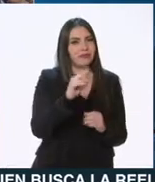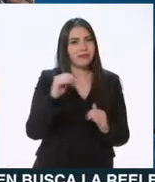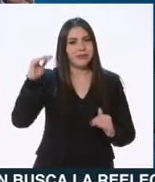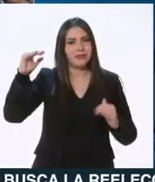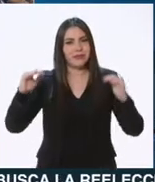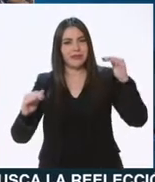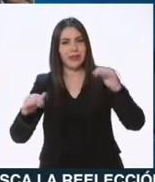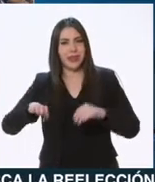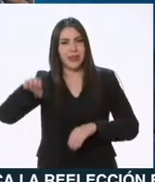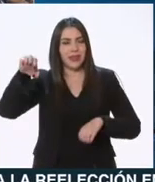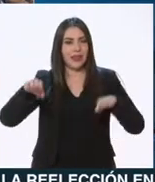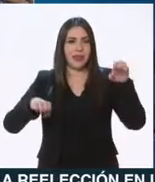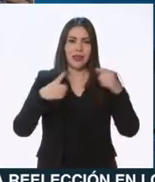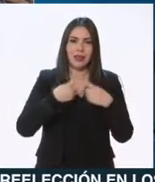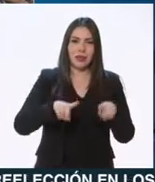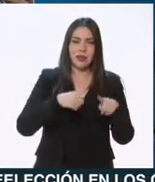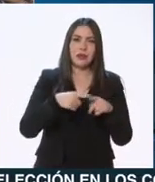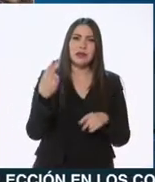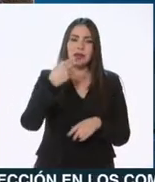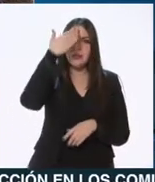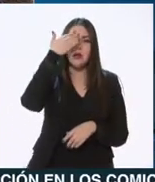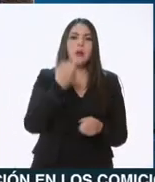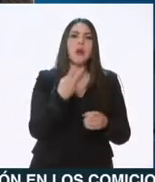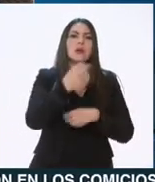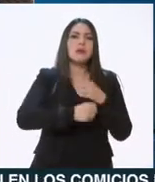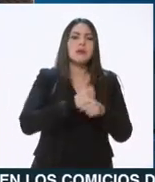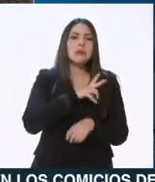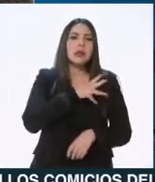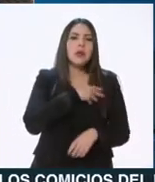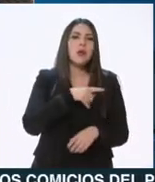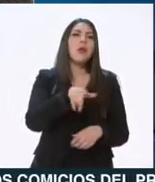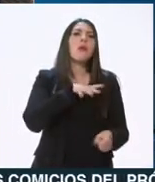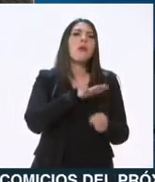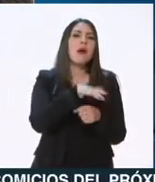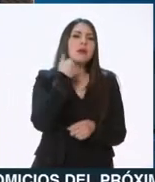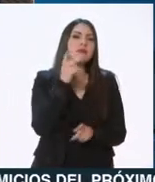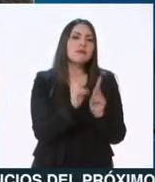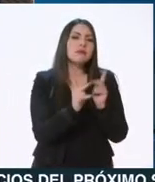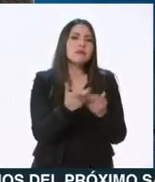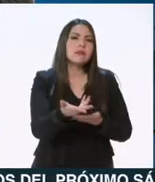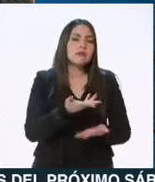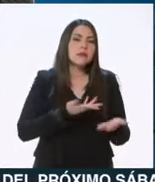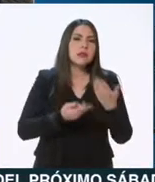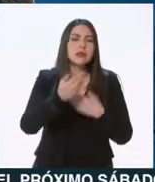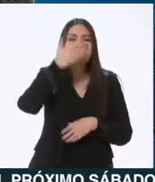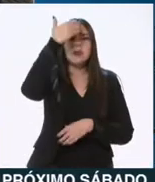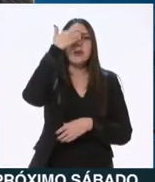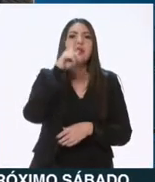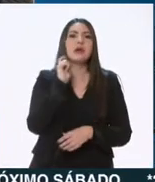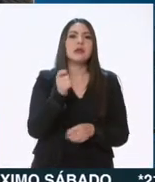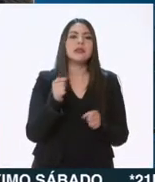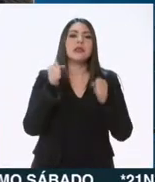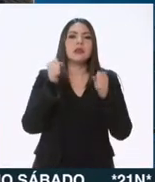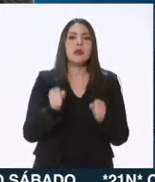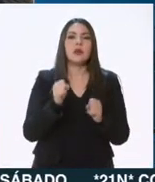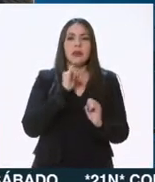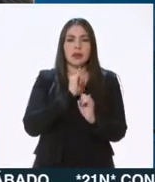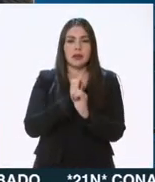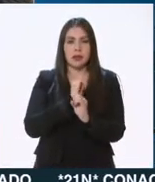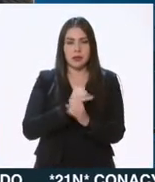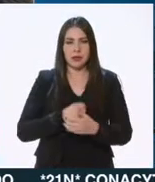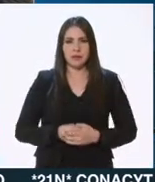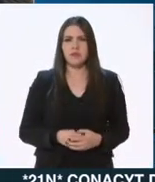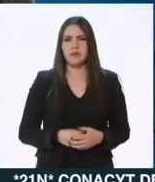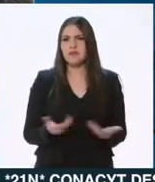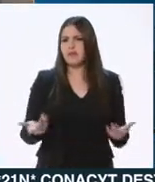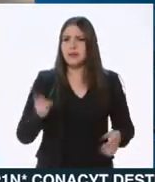hijo, qué es lo que yo quiero compartir con él y enseñarle a él qué es lo seguro a través de internet. ¿A qué me refiero con lo seguro? Nosotros